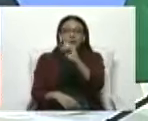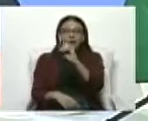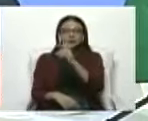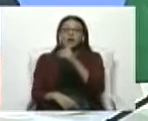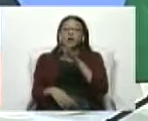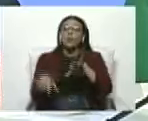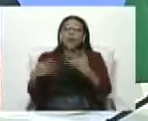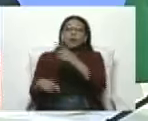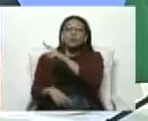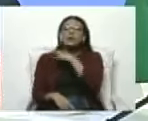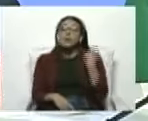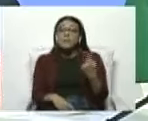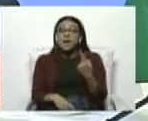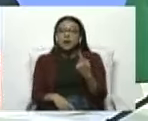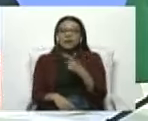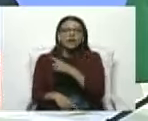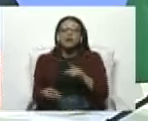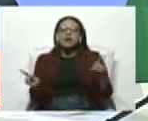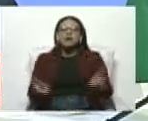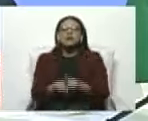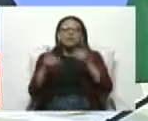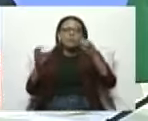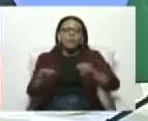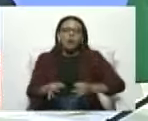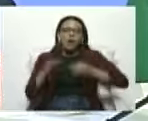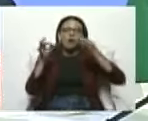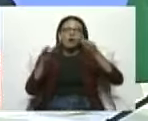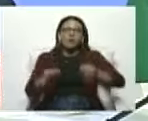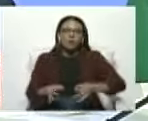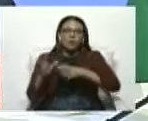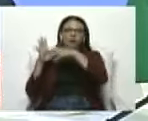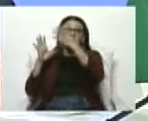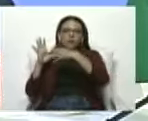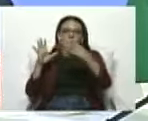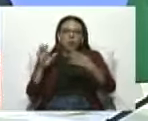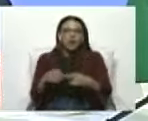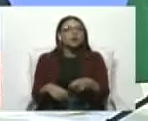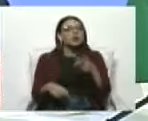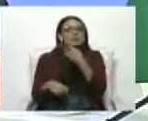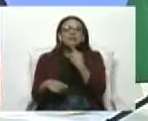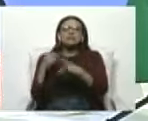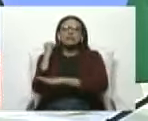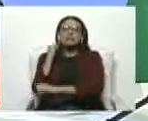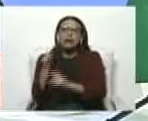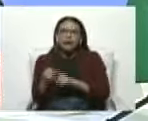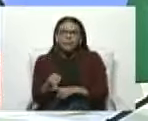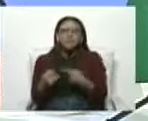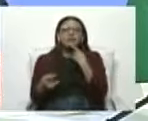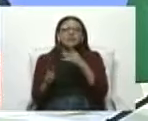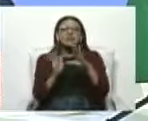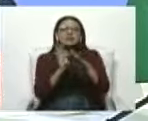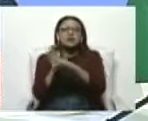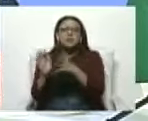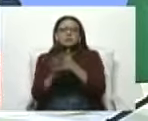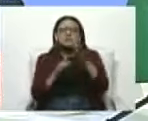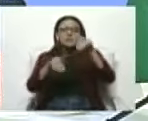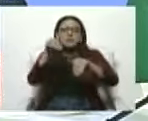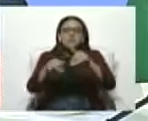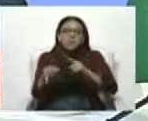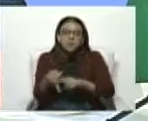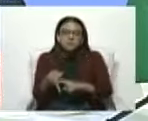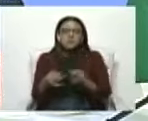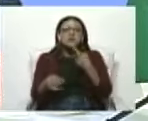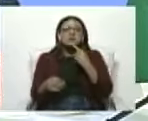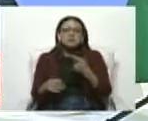cada vez que pierden, salen con el cuento que les hicieron fraude. Y después que dicen que les hicieron fraude, dicen